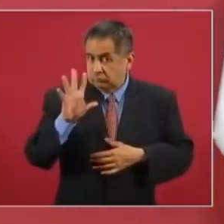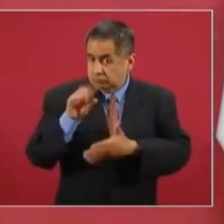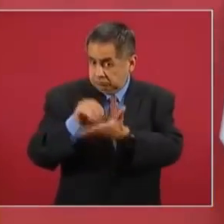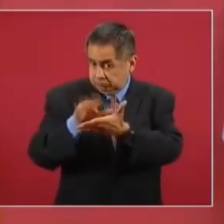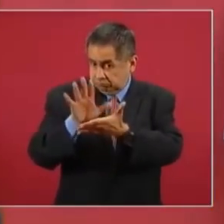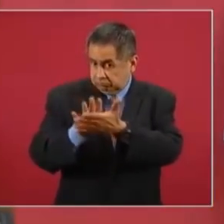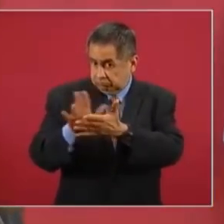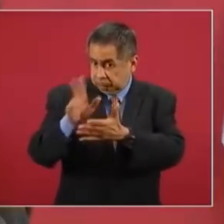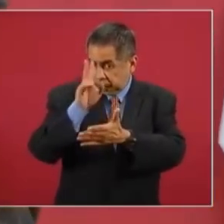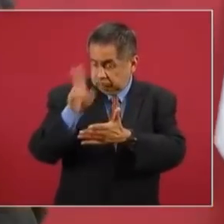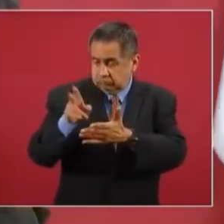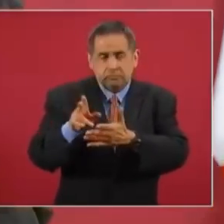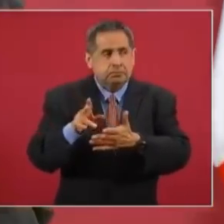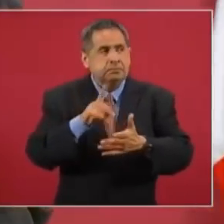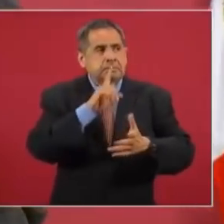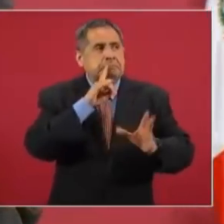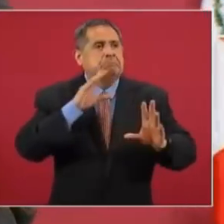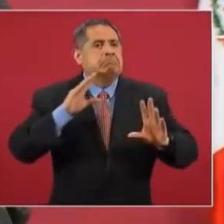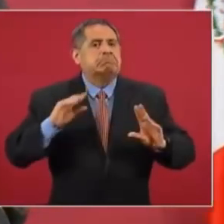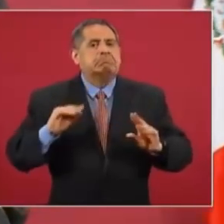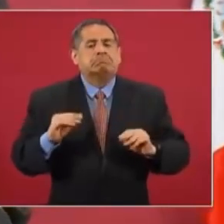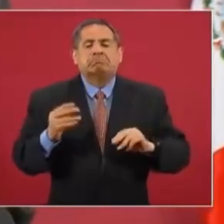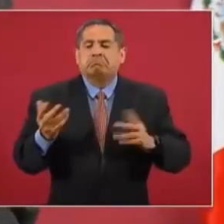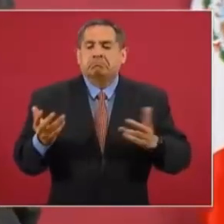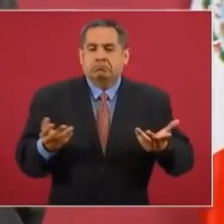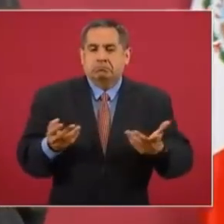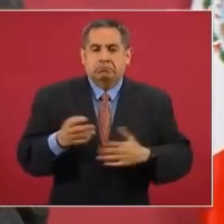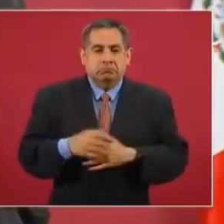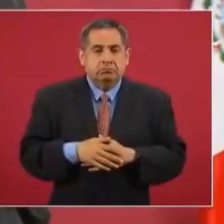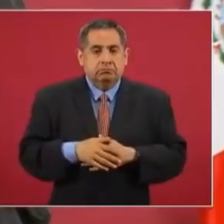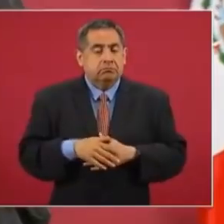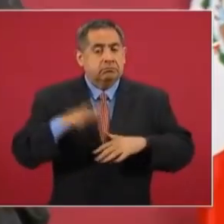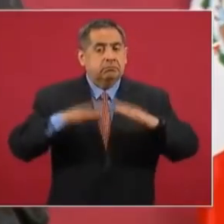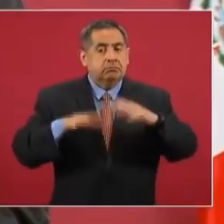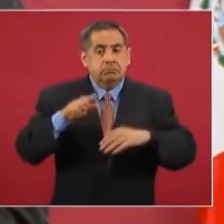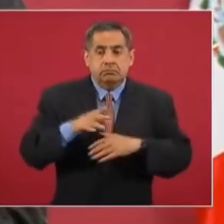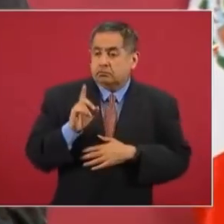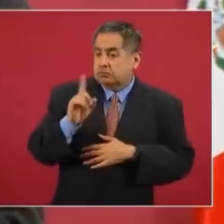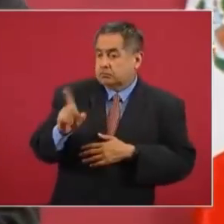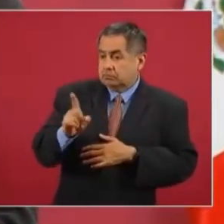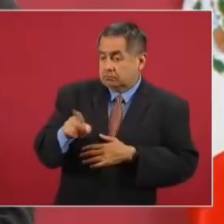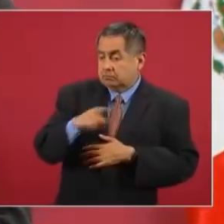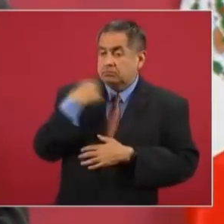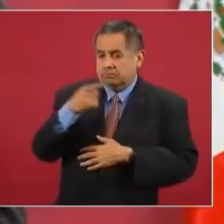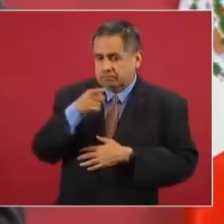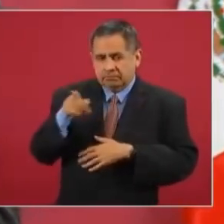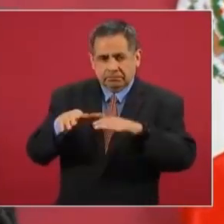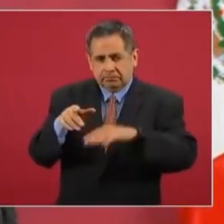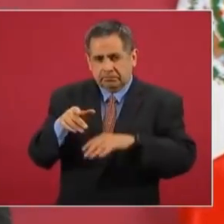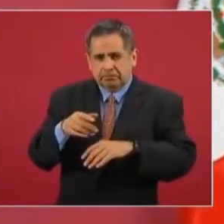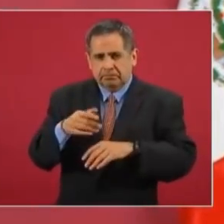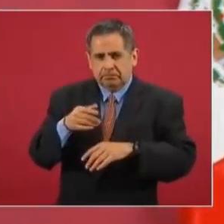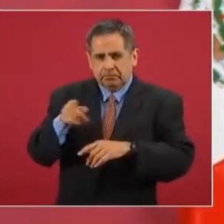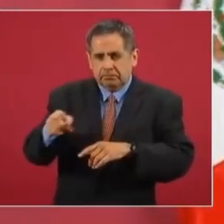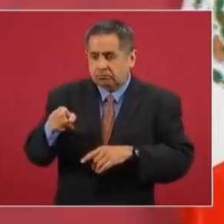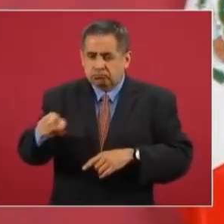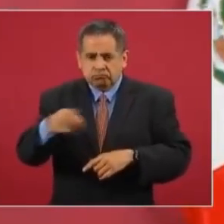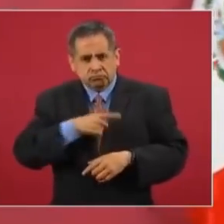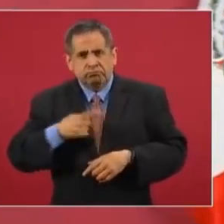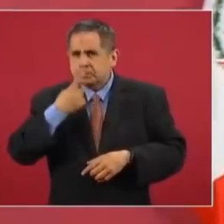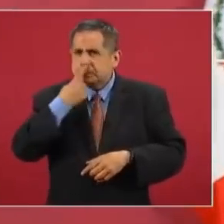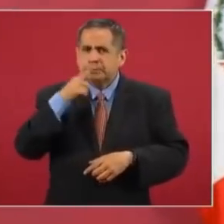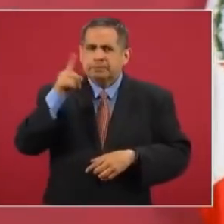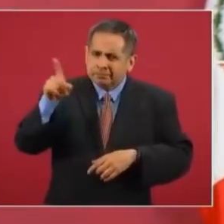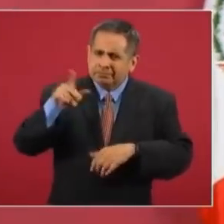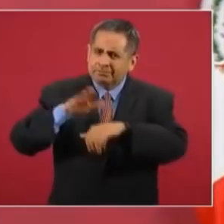atente a las consecuencias. A veces se le iba a decir al que perdía, oye, hay que